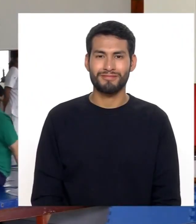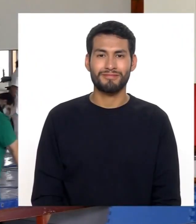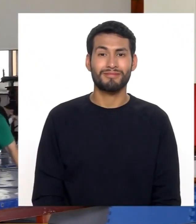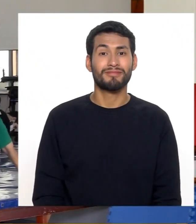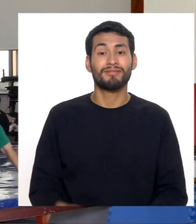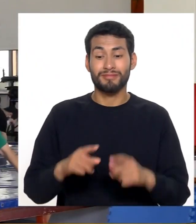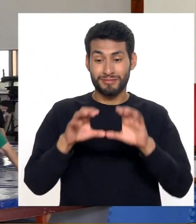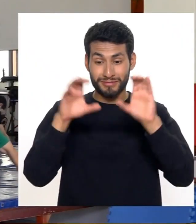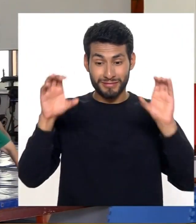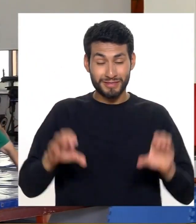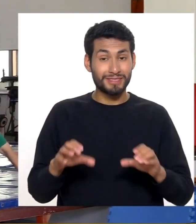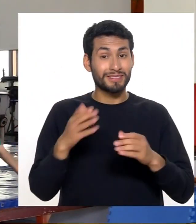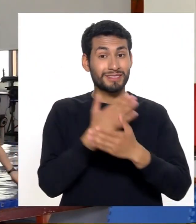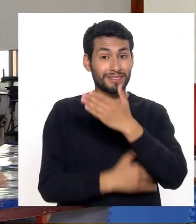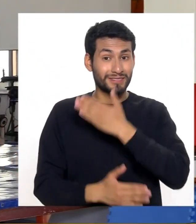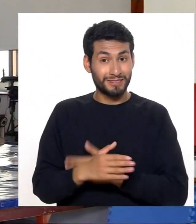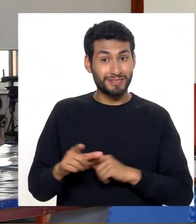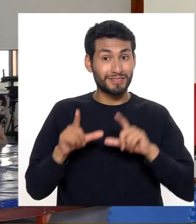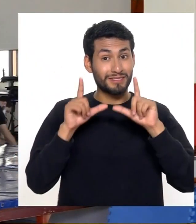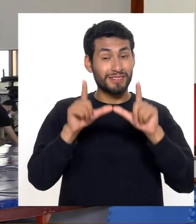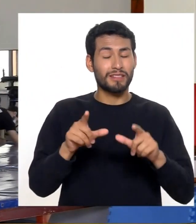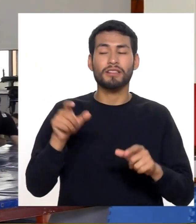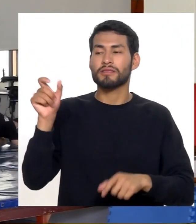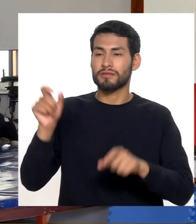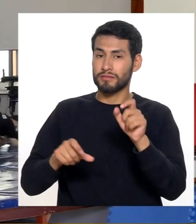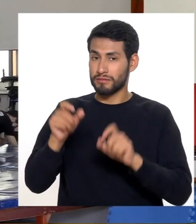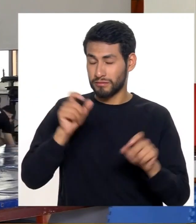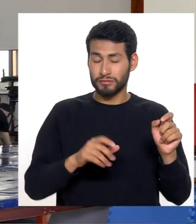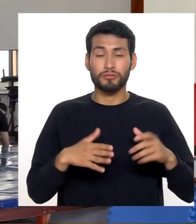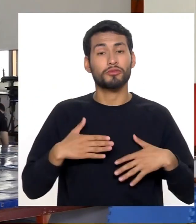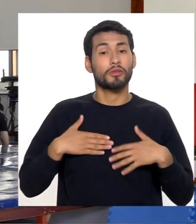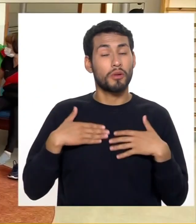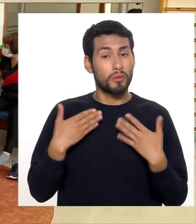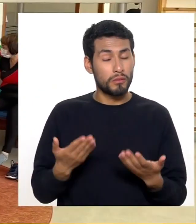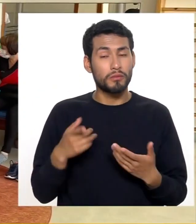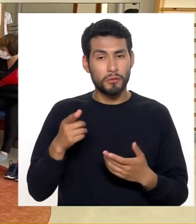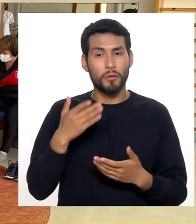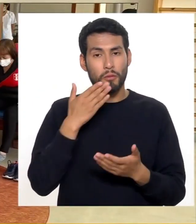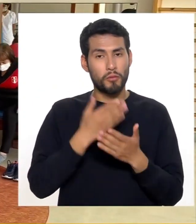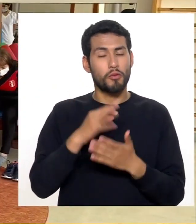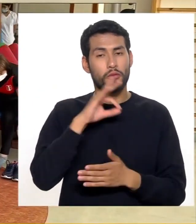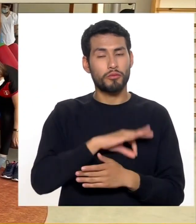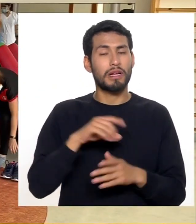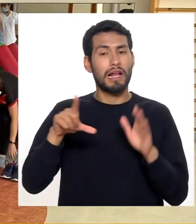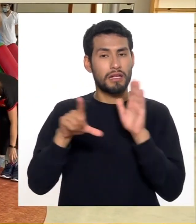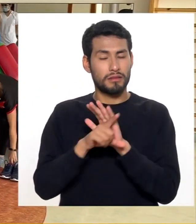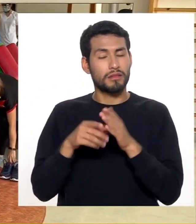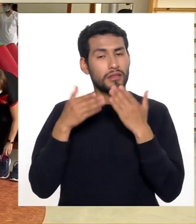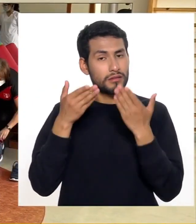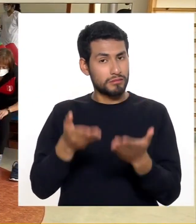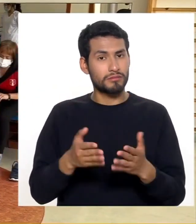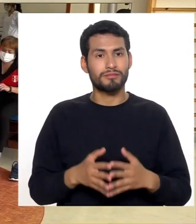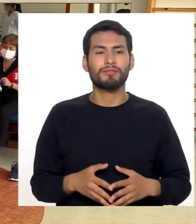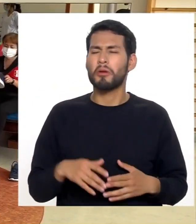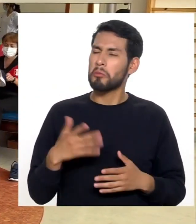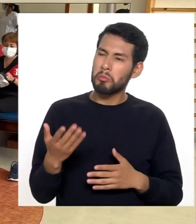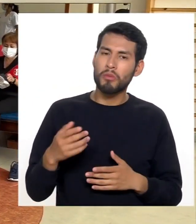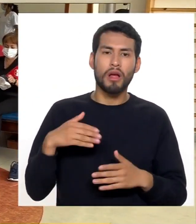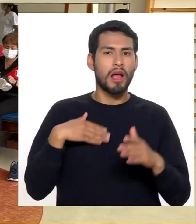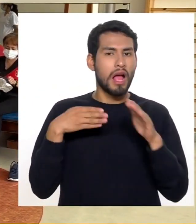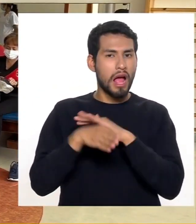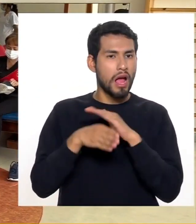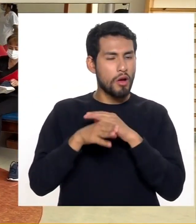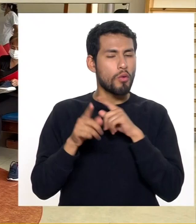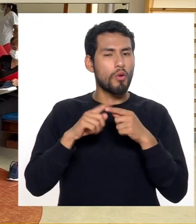A partir de la certificación de discapacidad, los pobladores pueden generar los beneficios que por ley le corresponden, tales